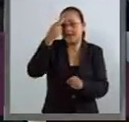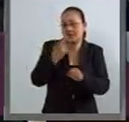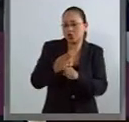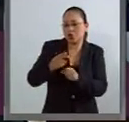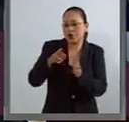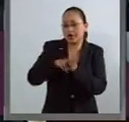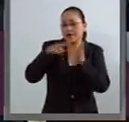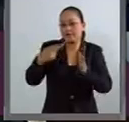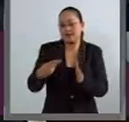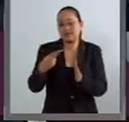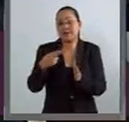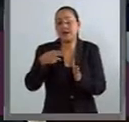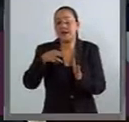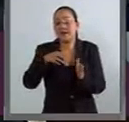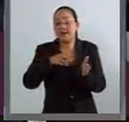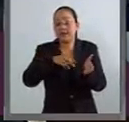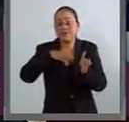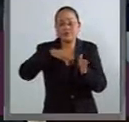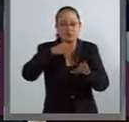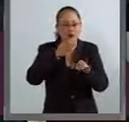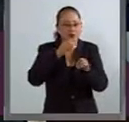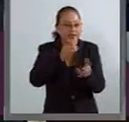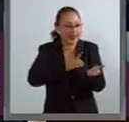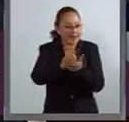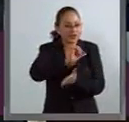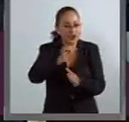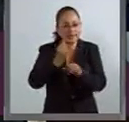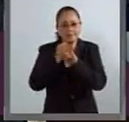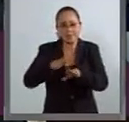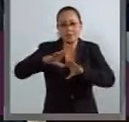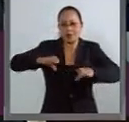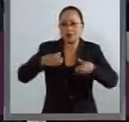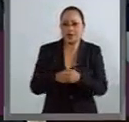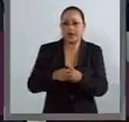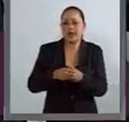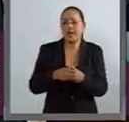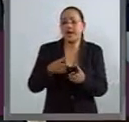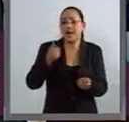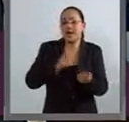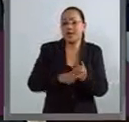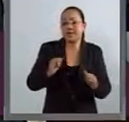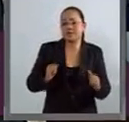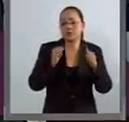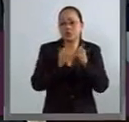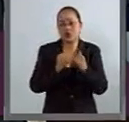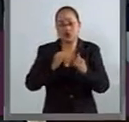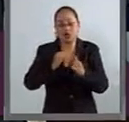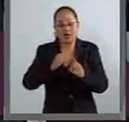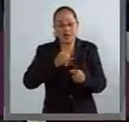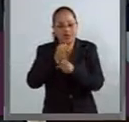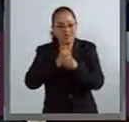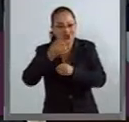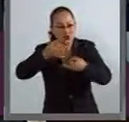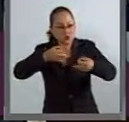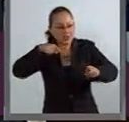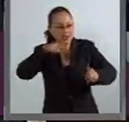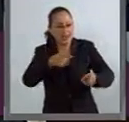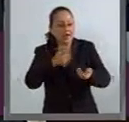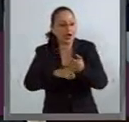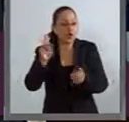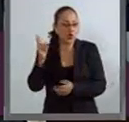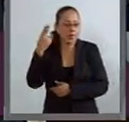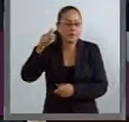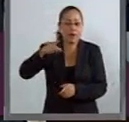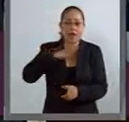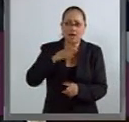en Derecho a la Información del Instituto de Investigaciones Jurídicas de la UNAM. Tiene una diversidad de